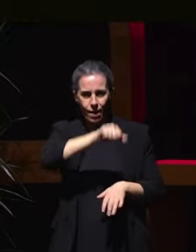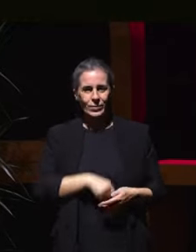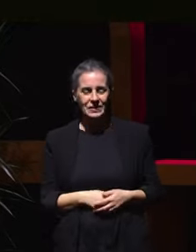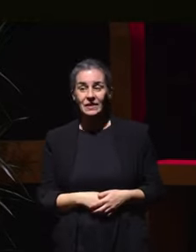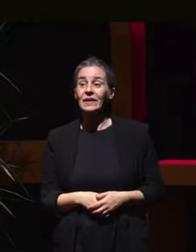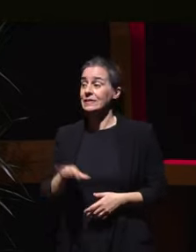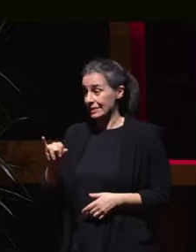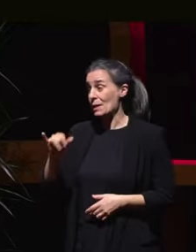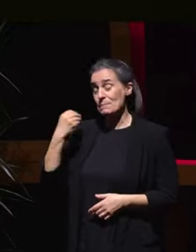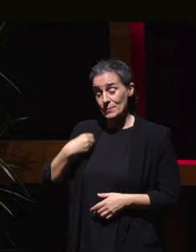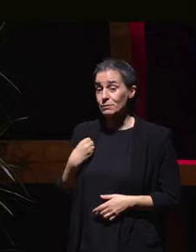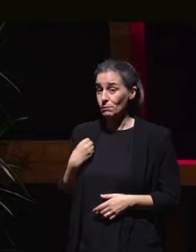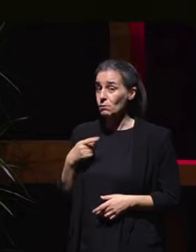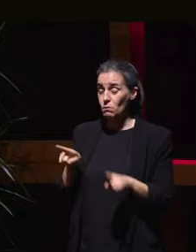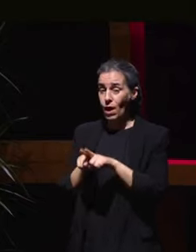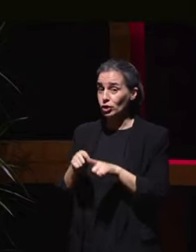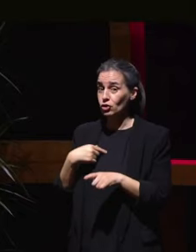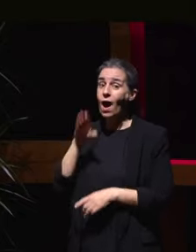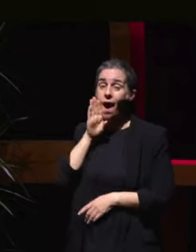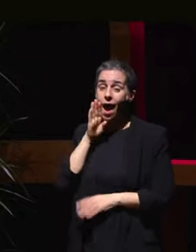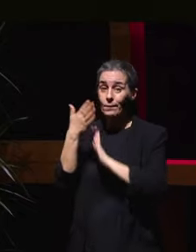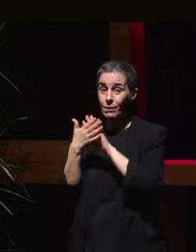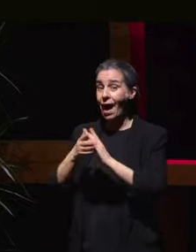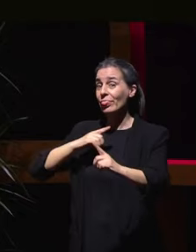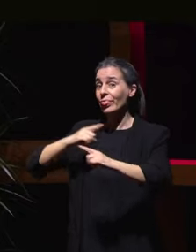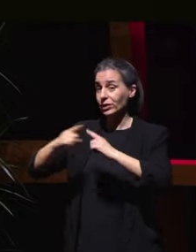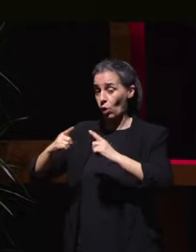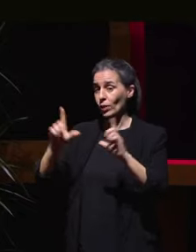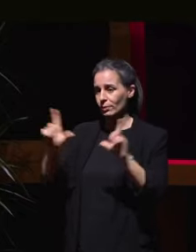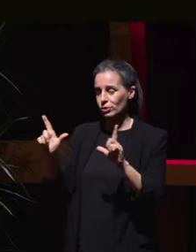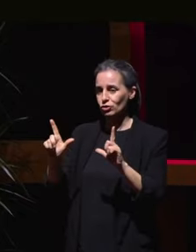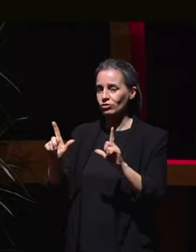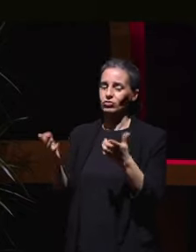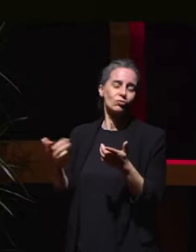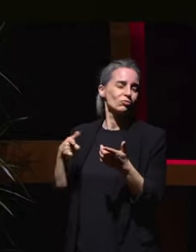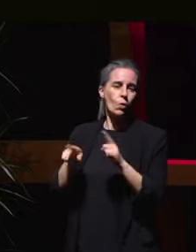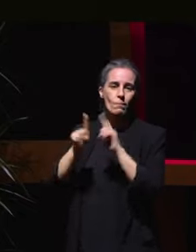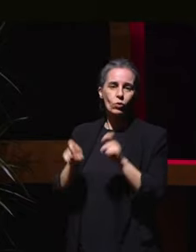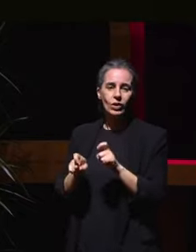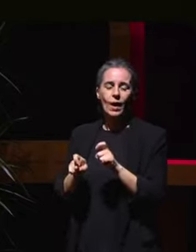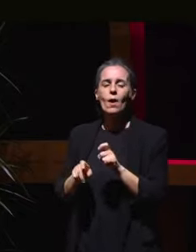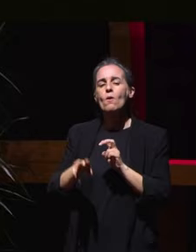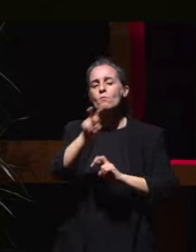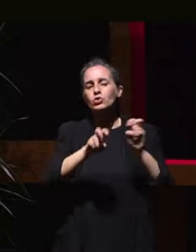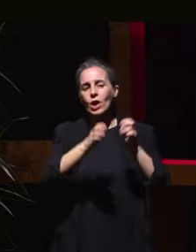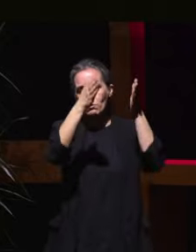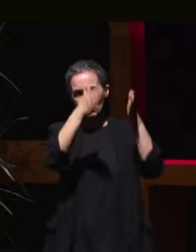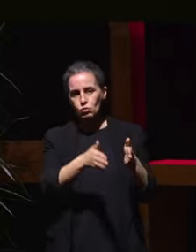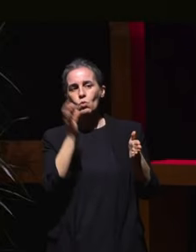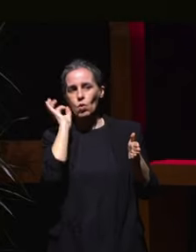de la dictadura de la televisión. Es que estamos en la pregunta, ¿buscamos mujeres válidas? Que yo creo que